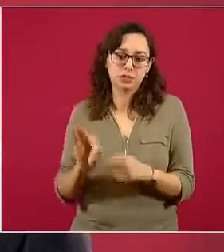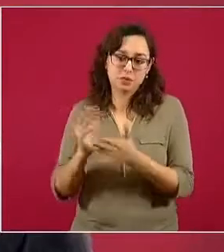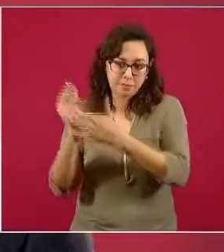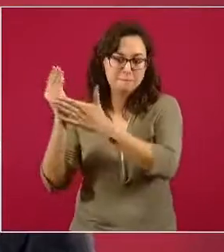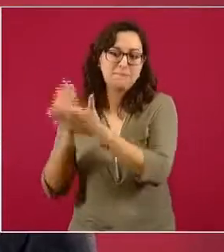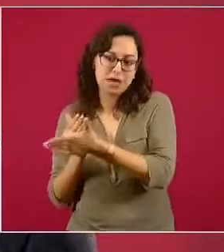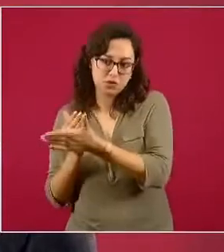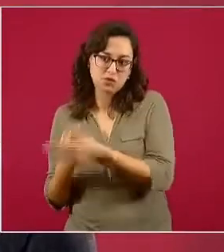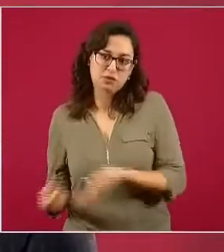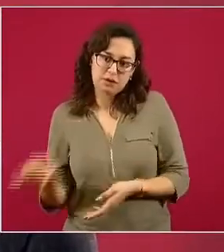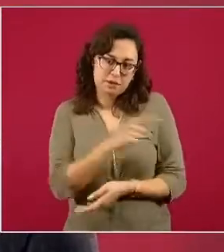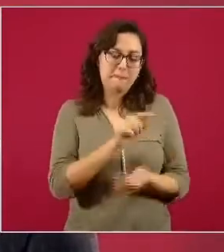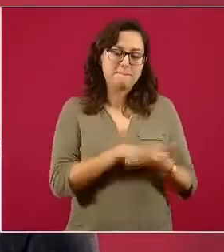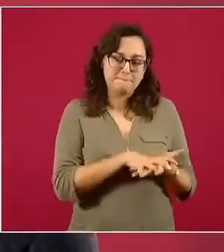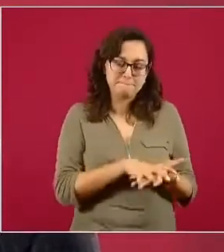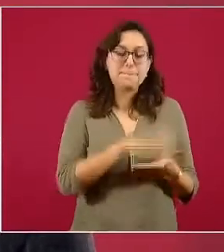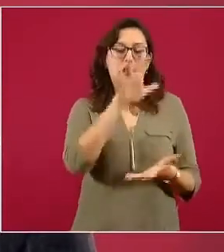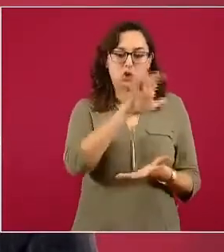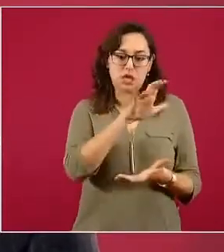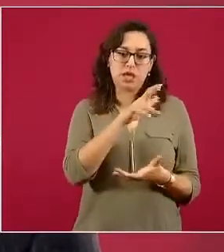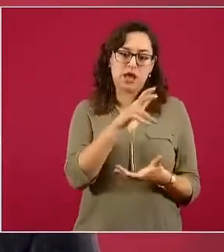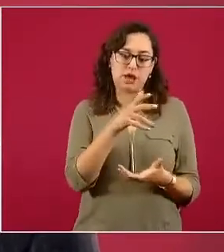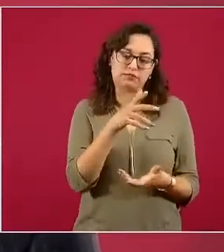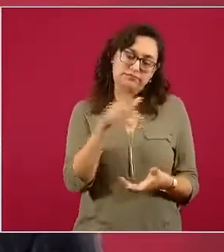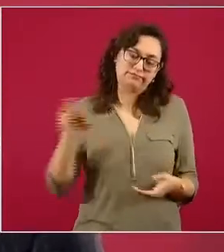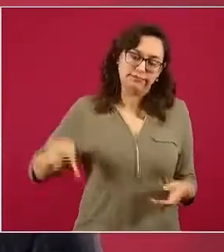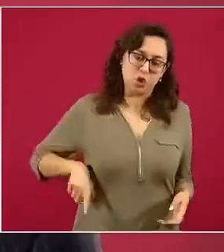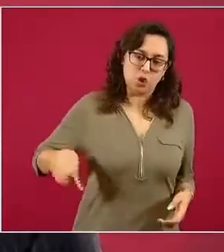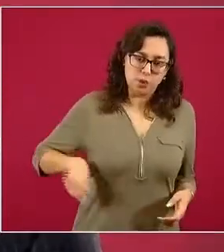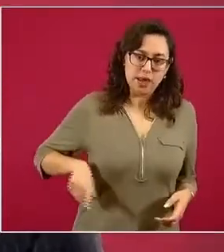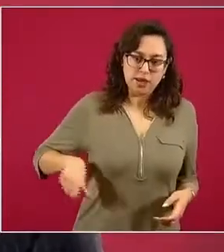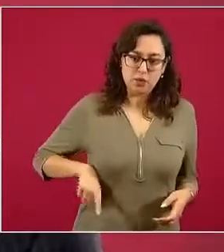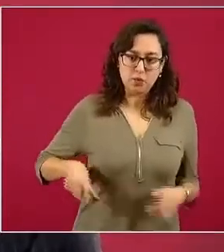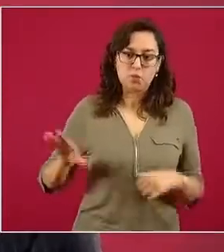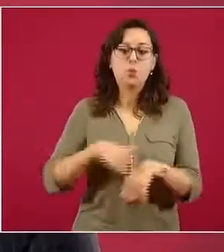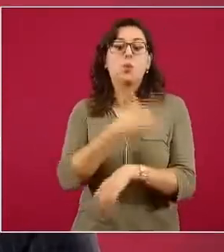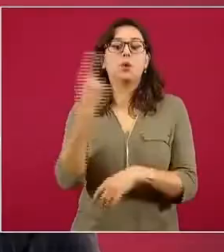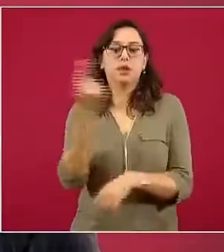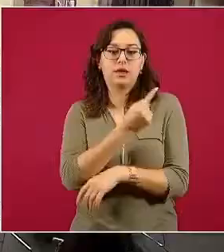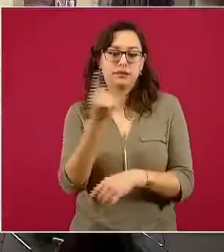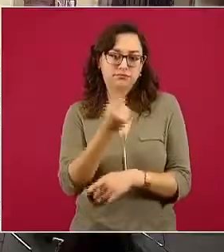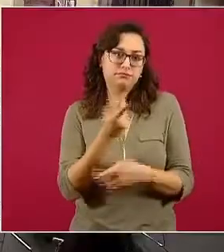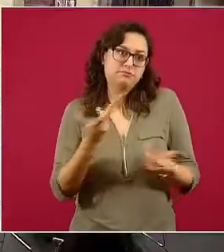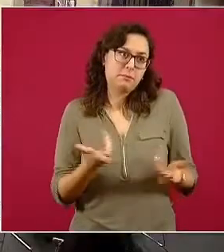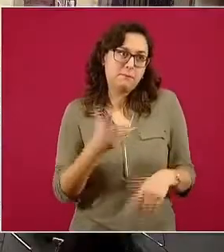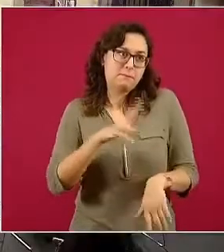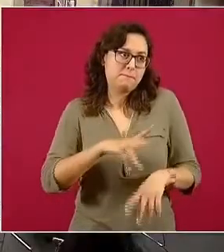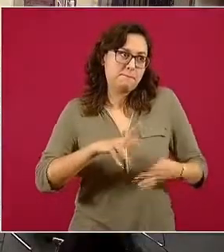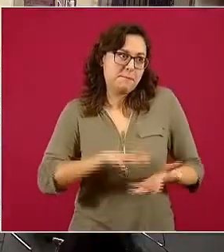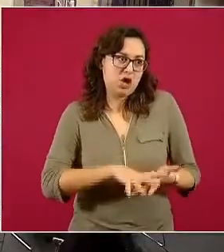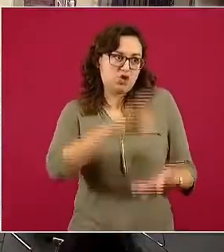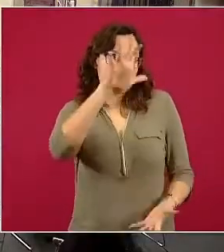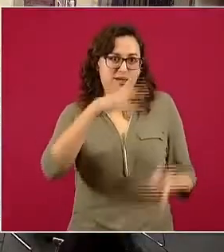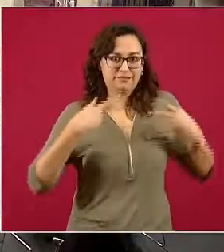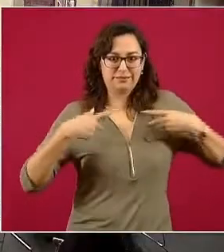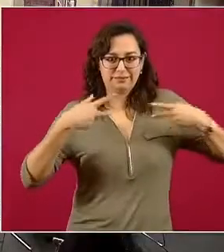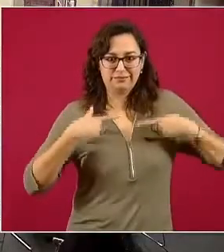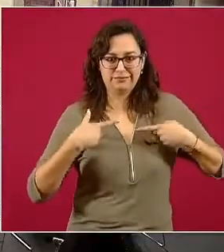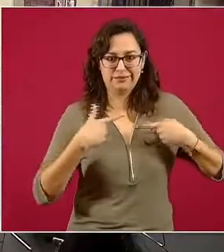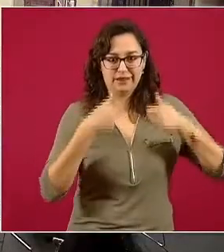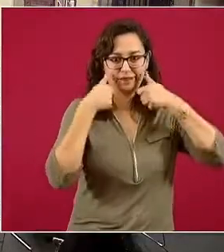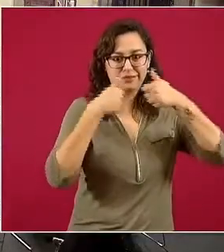menor con respecto a los hospitales públicos, porque hay mayor representación de los hospitales públicos en el Sistema Nacional de